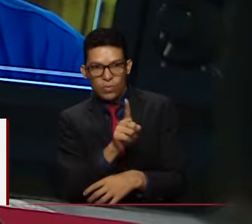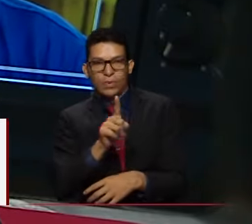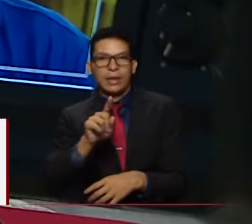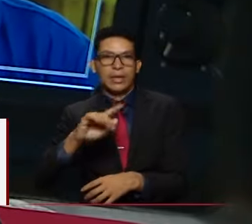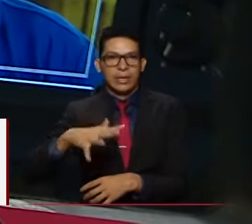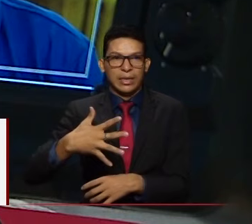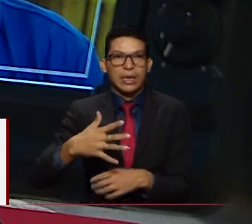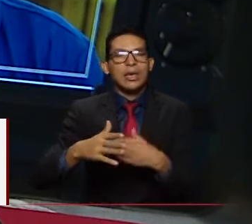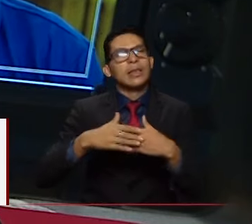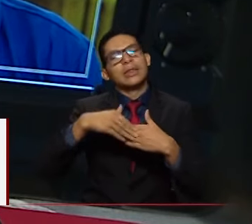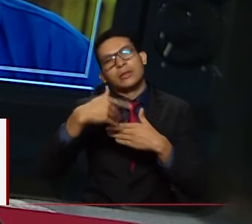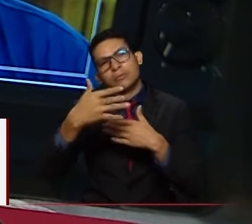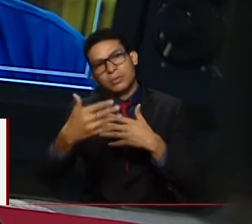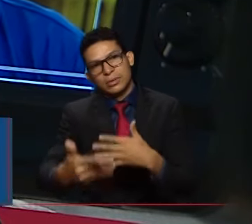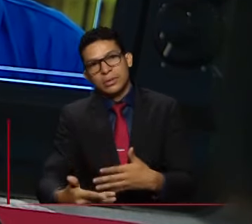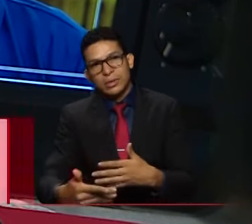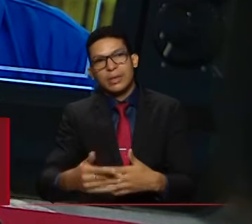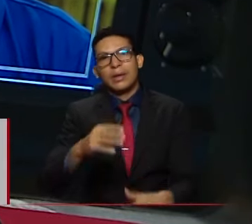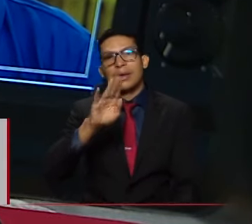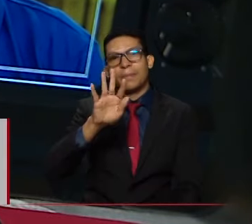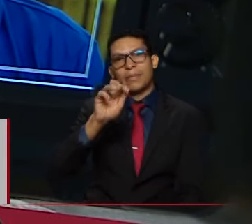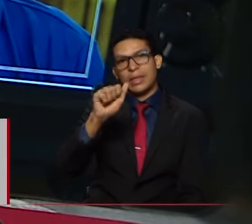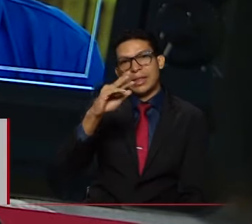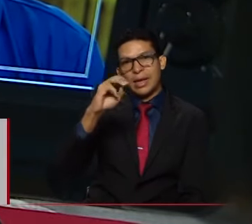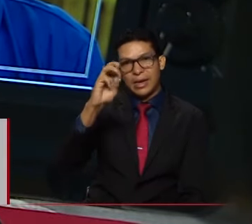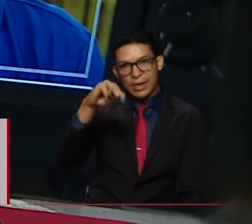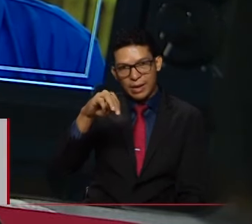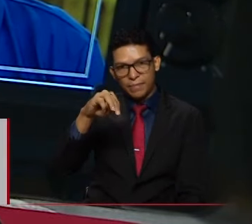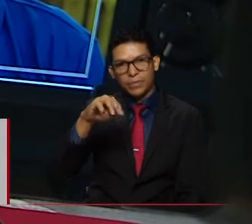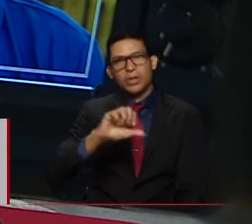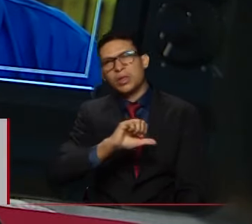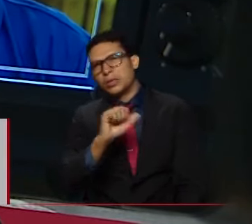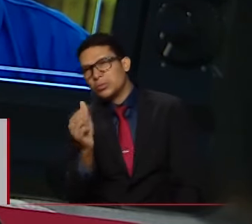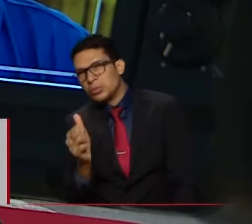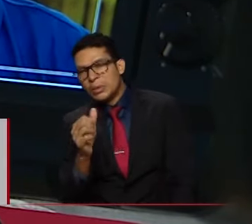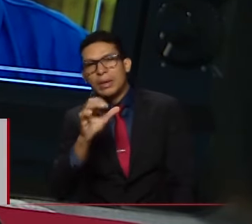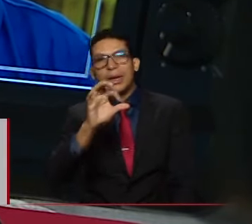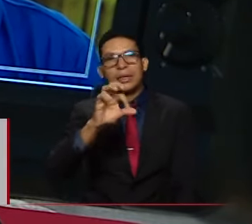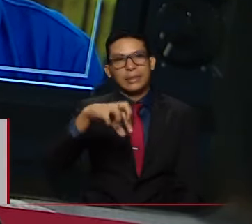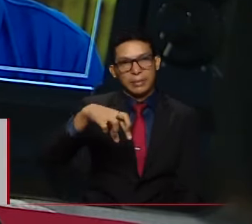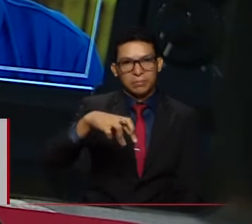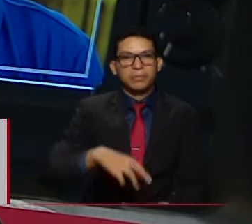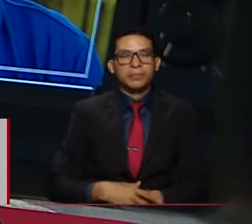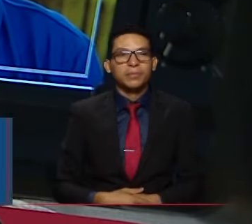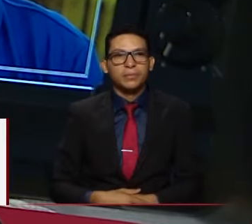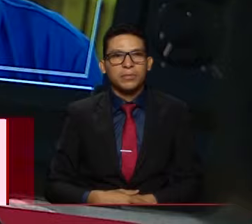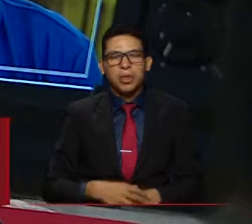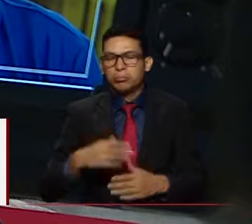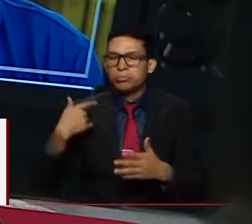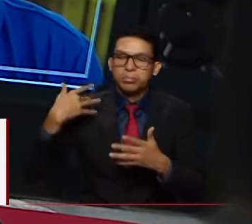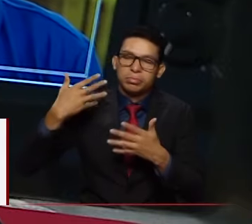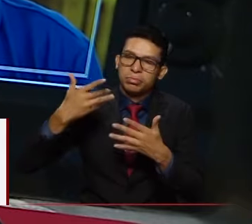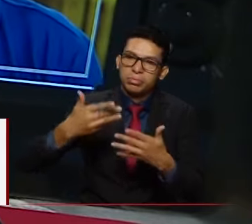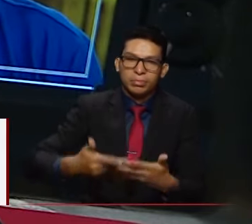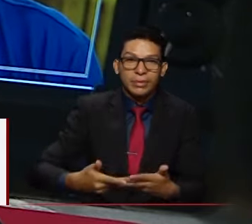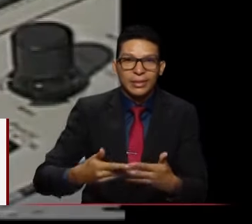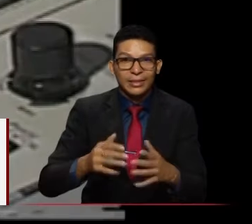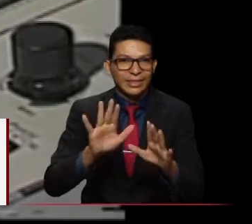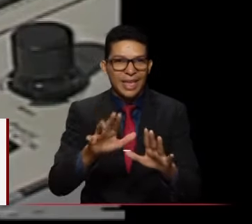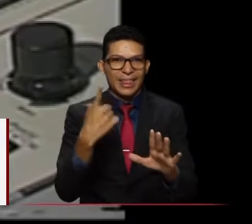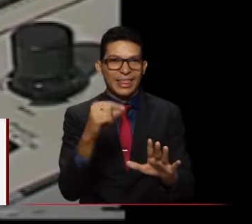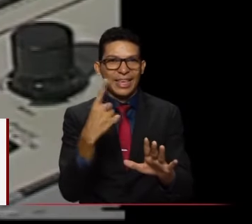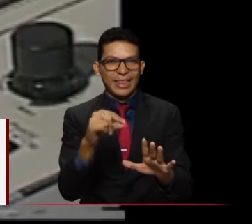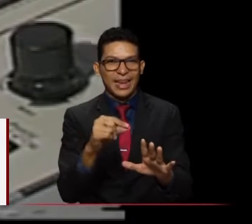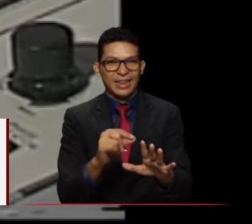Betacan, SP, y luego fue haciendo ya lo que se hizo como edición digital.